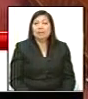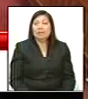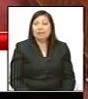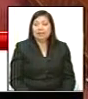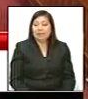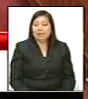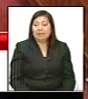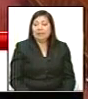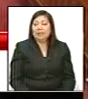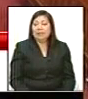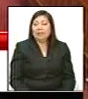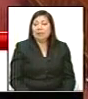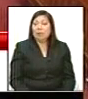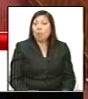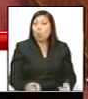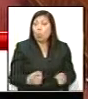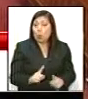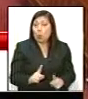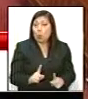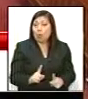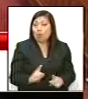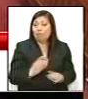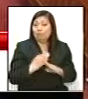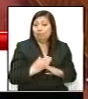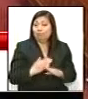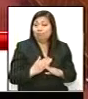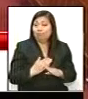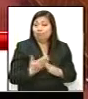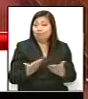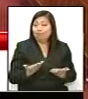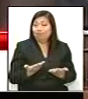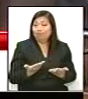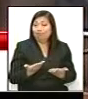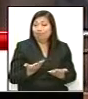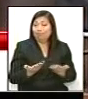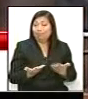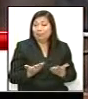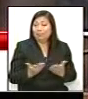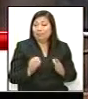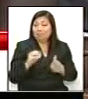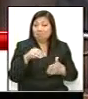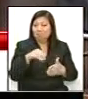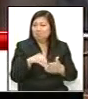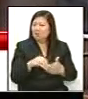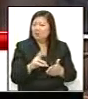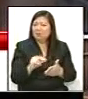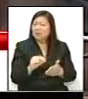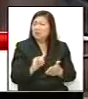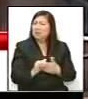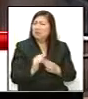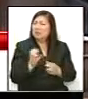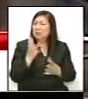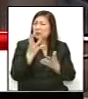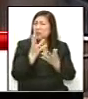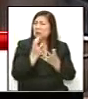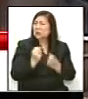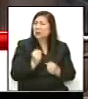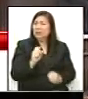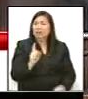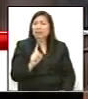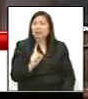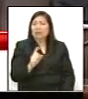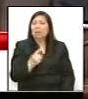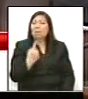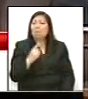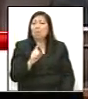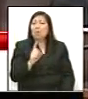presidente, cuando uno se opone a este tipo de propuestas, no es que haya mezquindad y